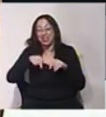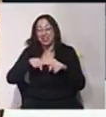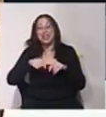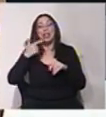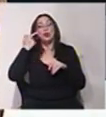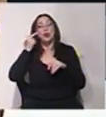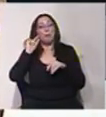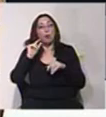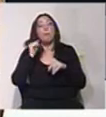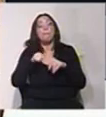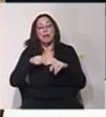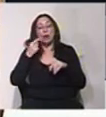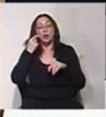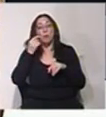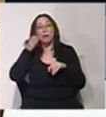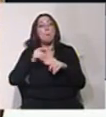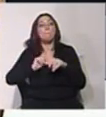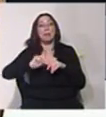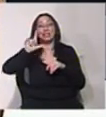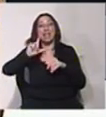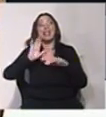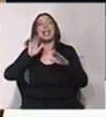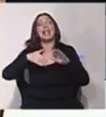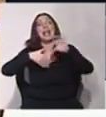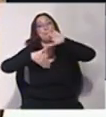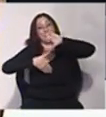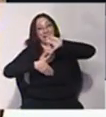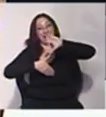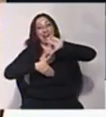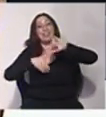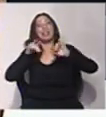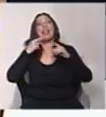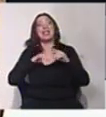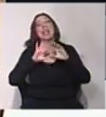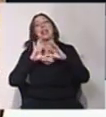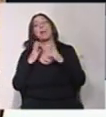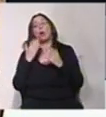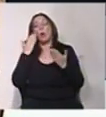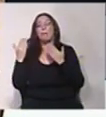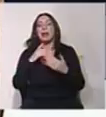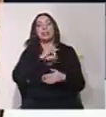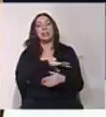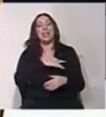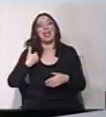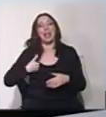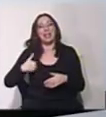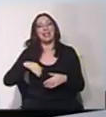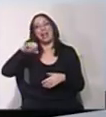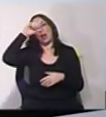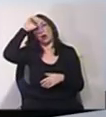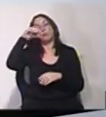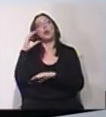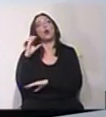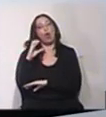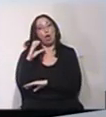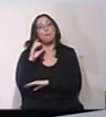Latina, ¿sí? Y una de las tasas más altas en el mundo, que también cuando te digo esto, yo me estoy comparando con Chile, con Argentina y con Colombia. No me estoy